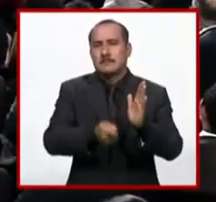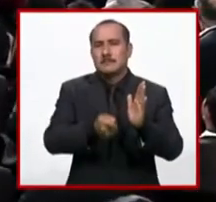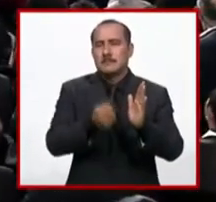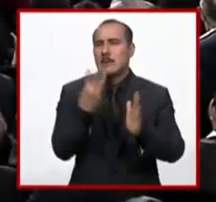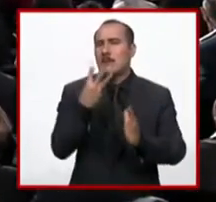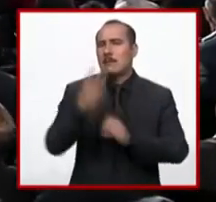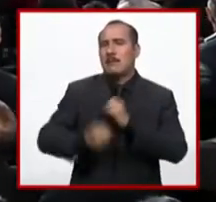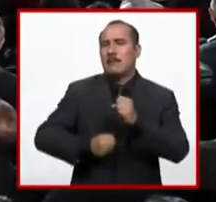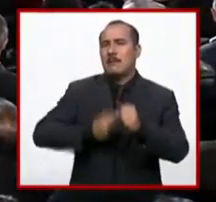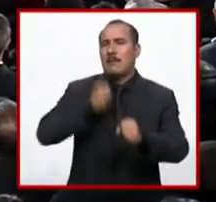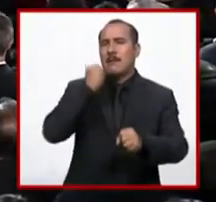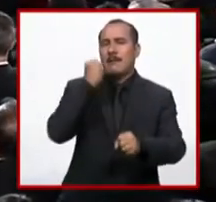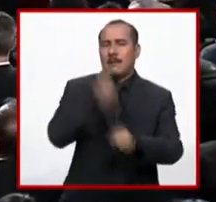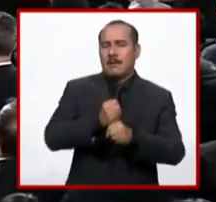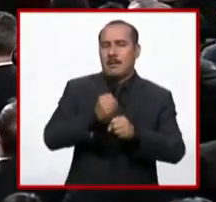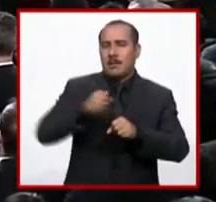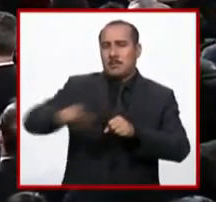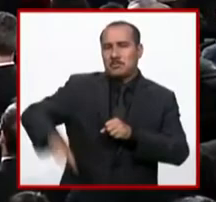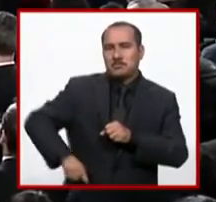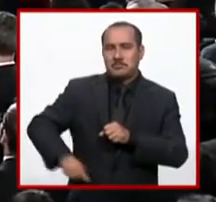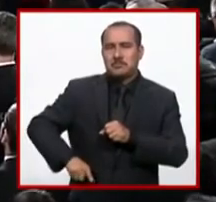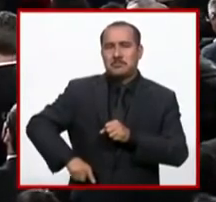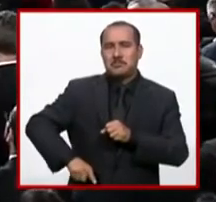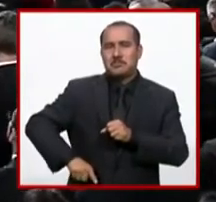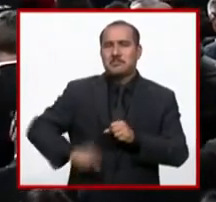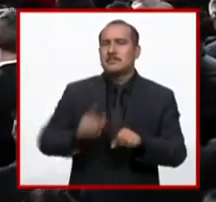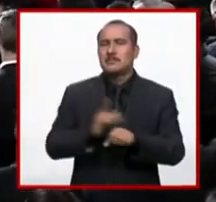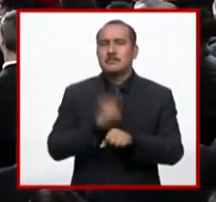año de gobierno debemos de brindar?